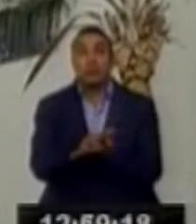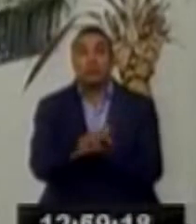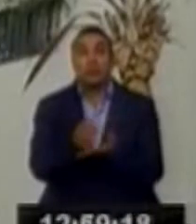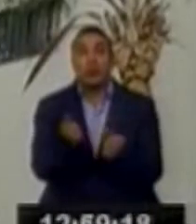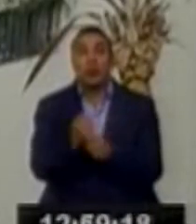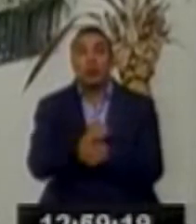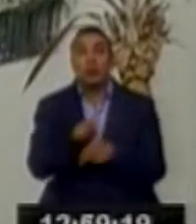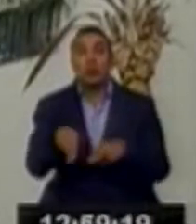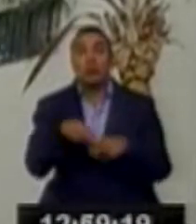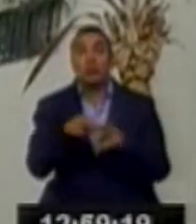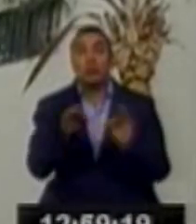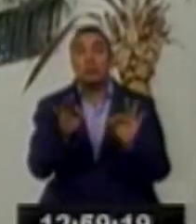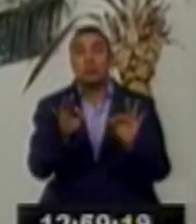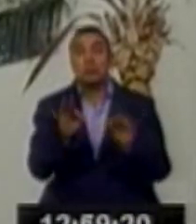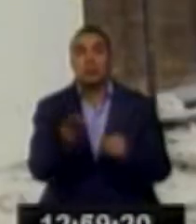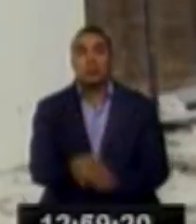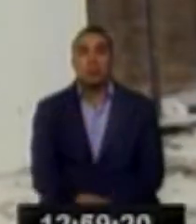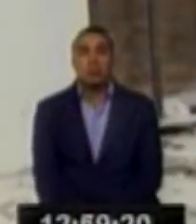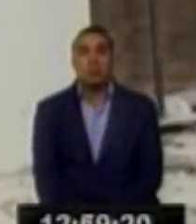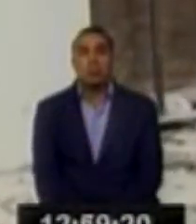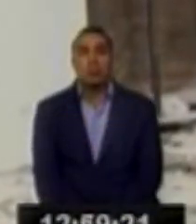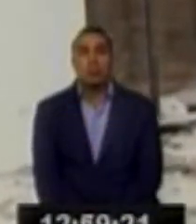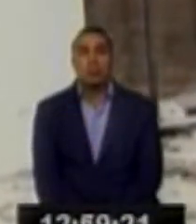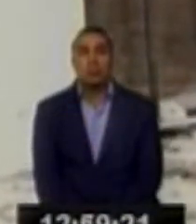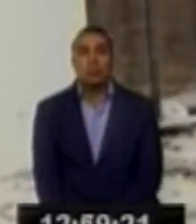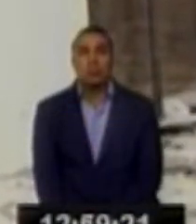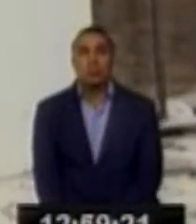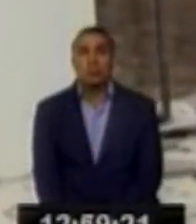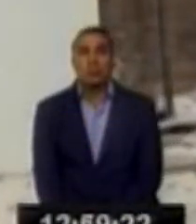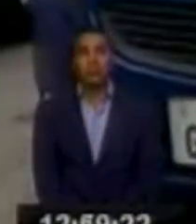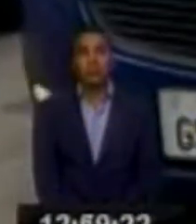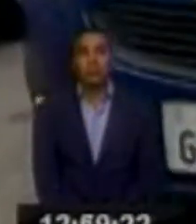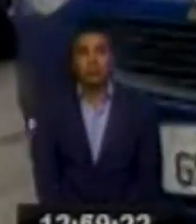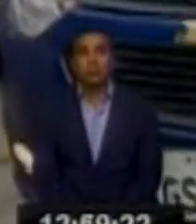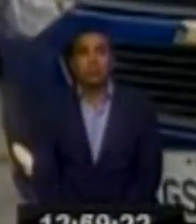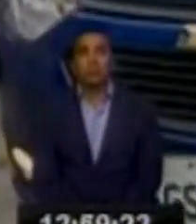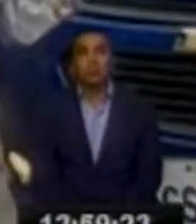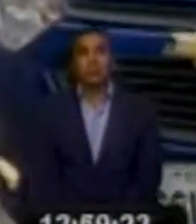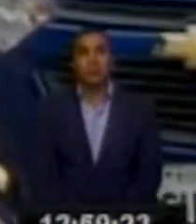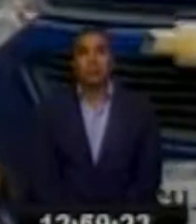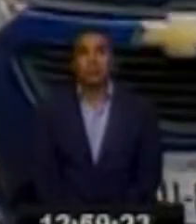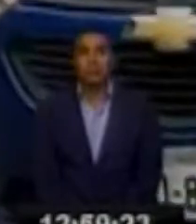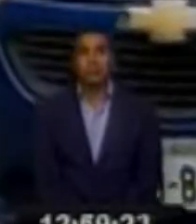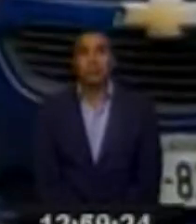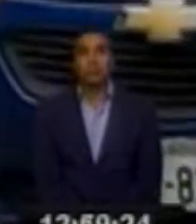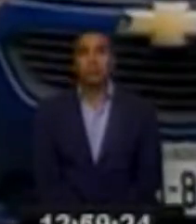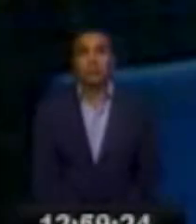desarrollan con normalidad. Jorge García, TC Televisión.